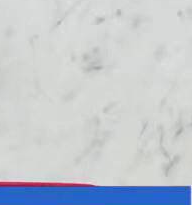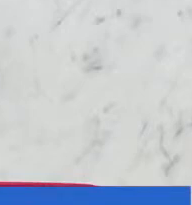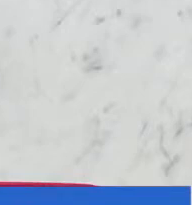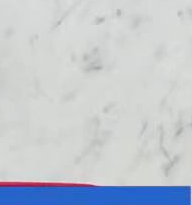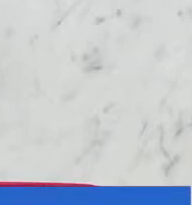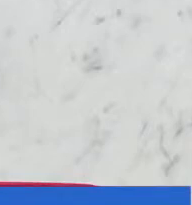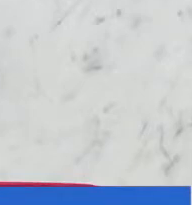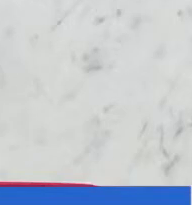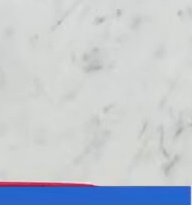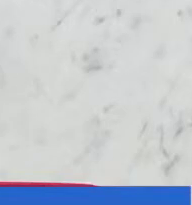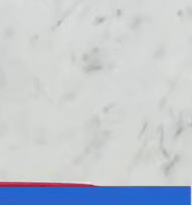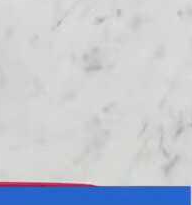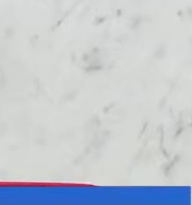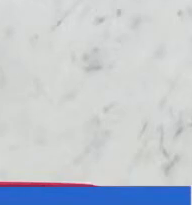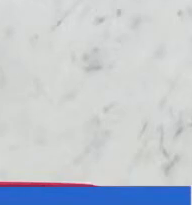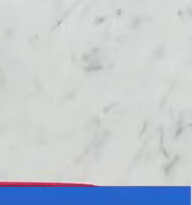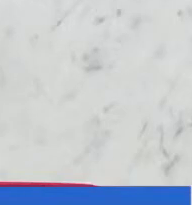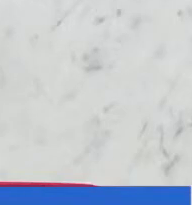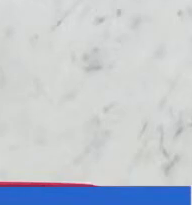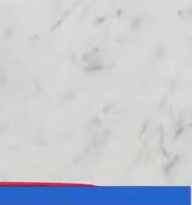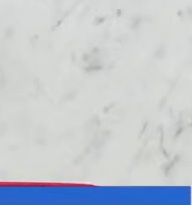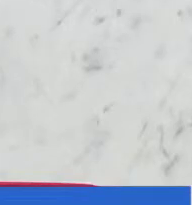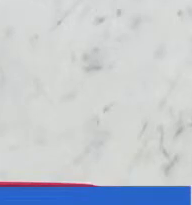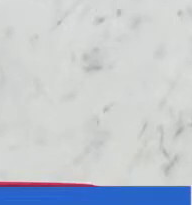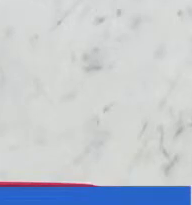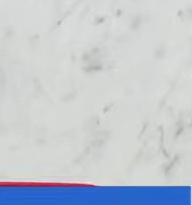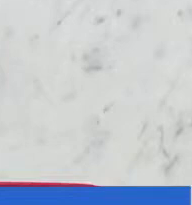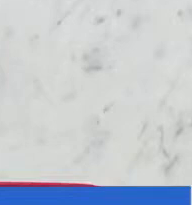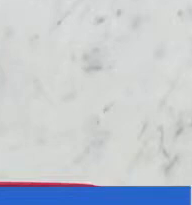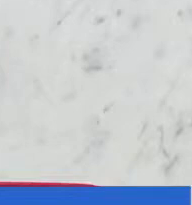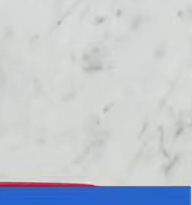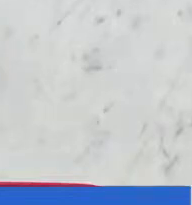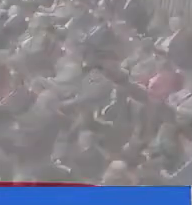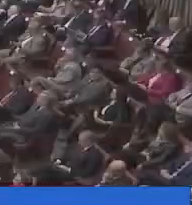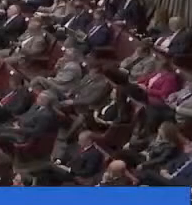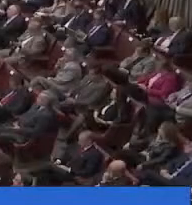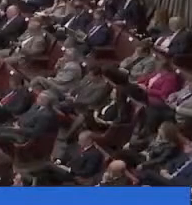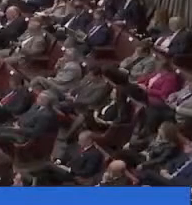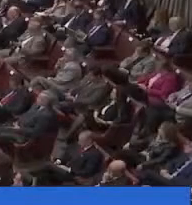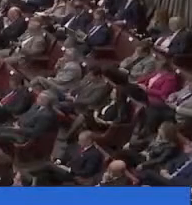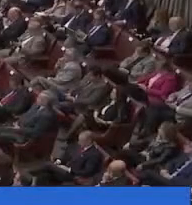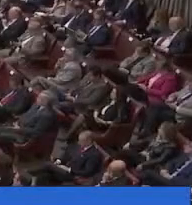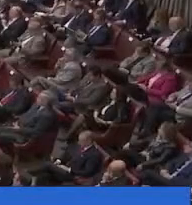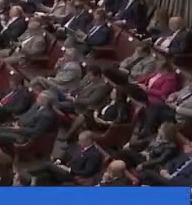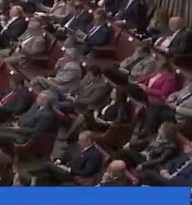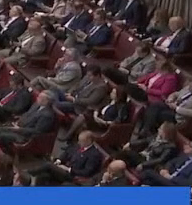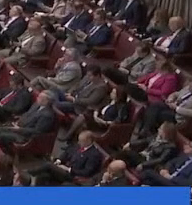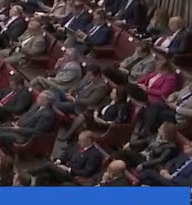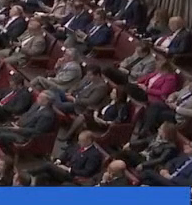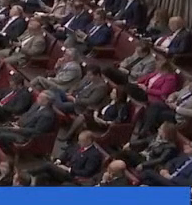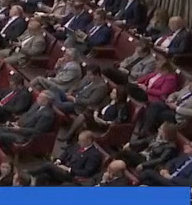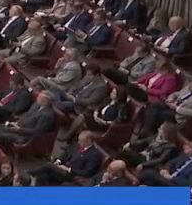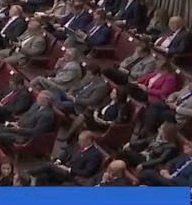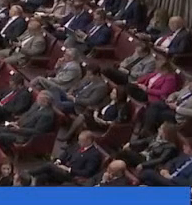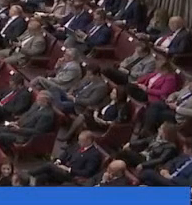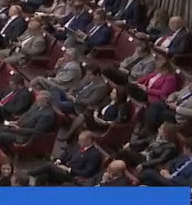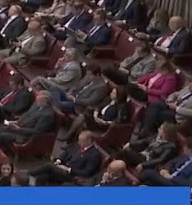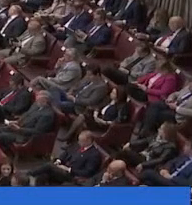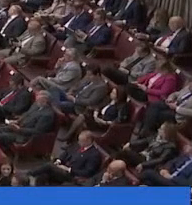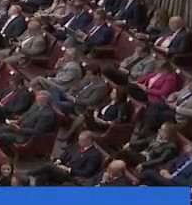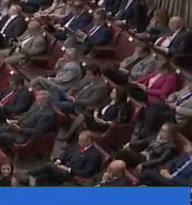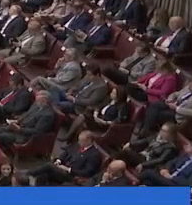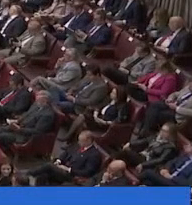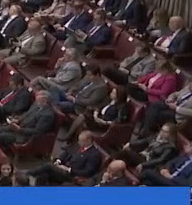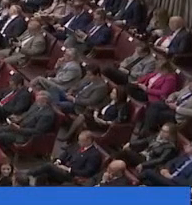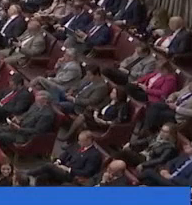es una condición básica para progresar en democracia y Libertad asumir la presidencia del senado el quince de